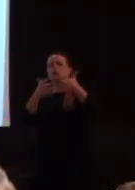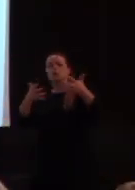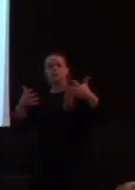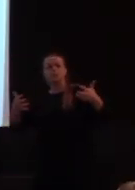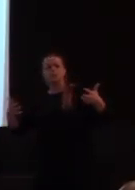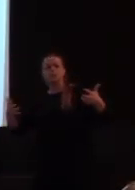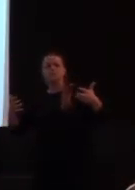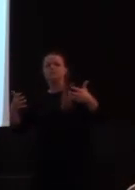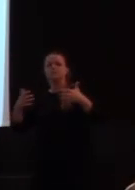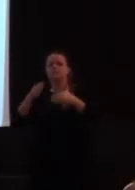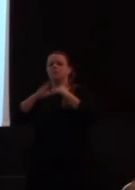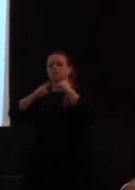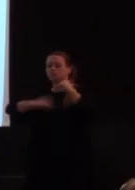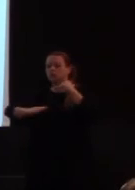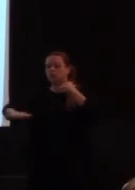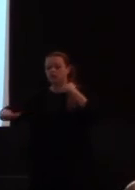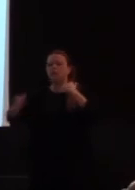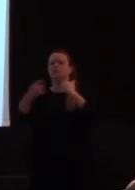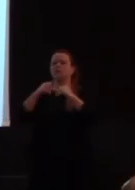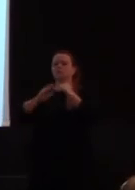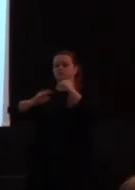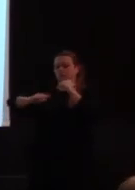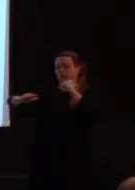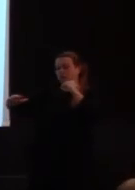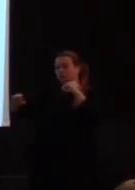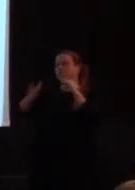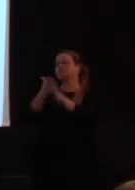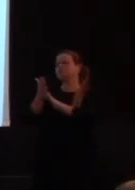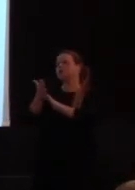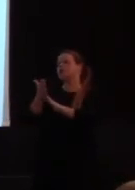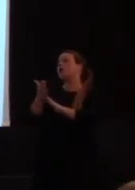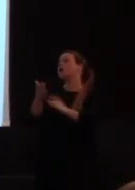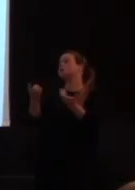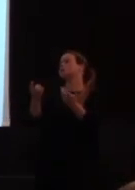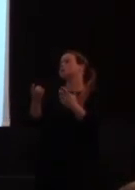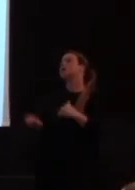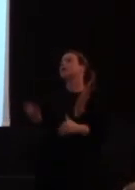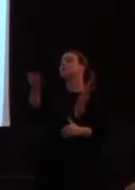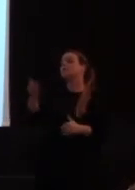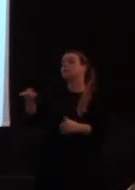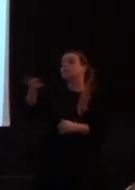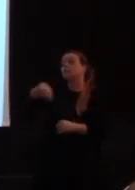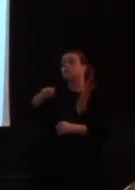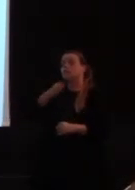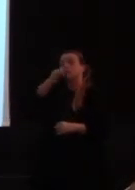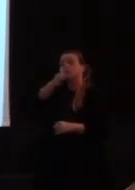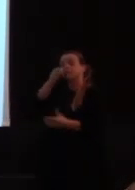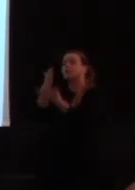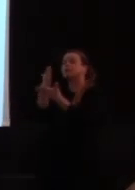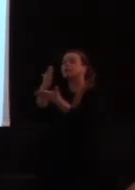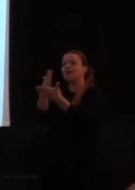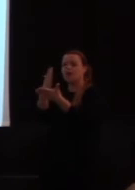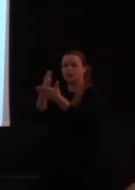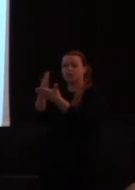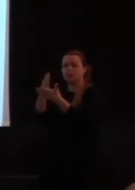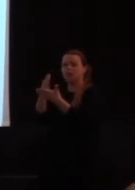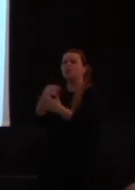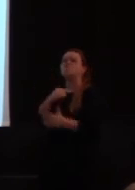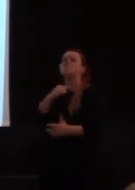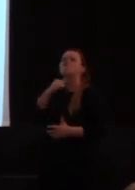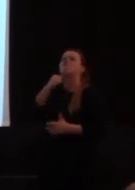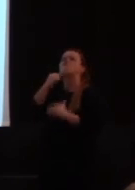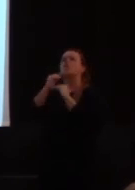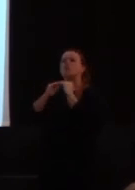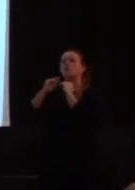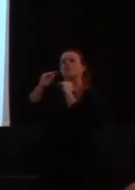no verbales. Bueno, un aspecto fundamental que hemos comentado cuando impartimos clase es cómo utilizamos la voz y, sobre